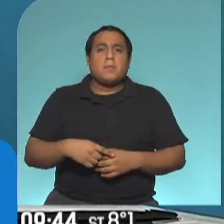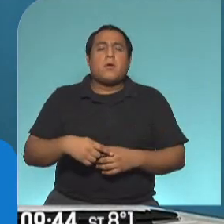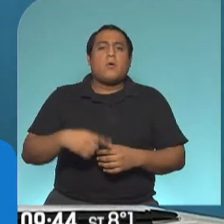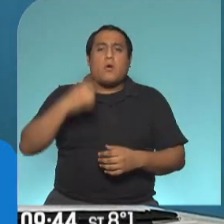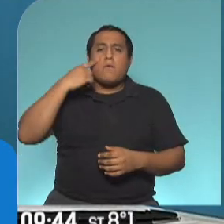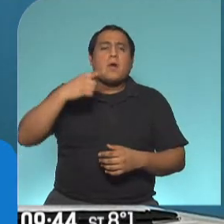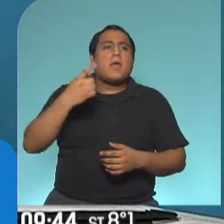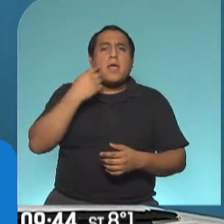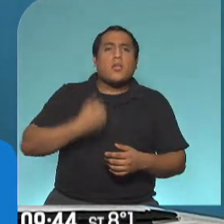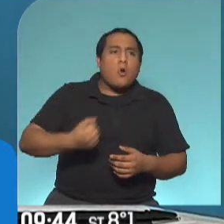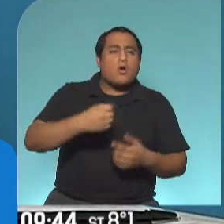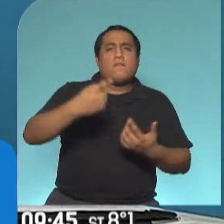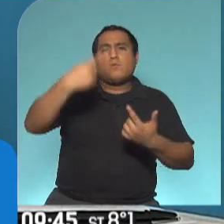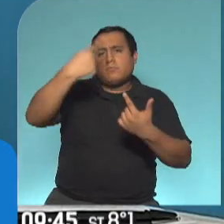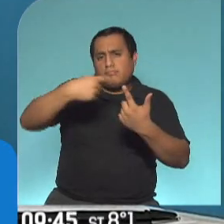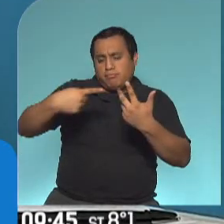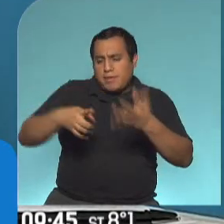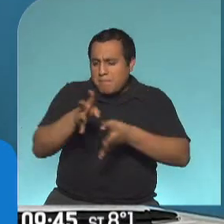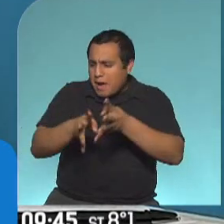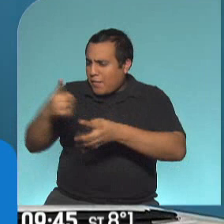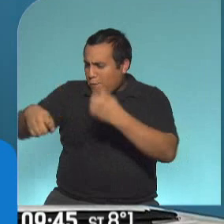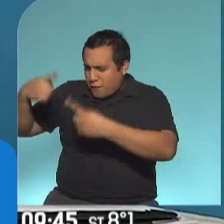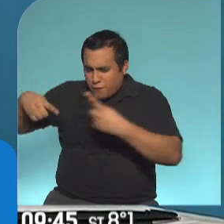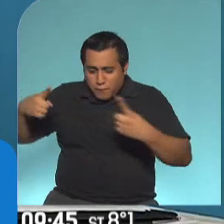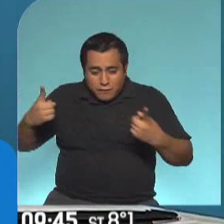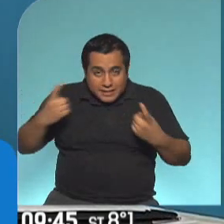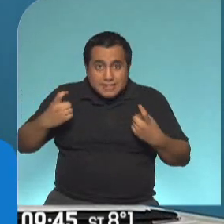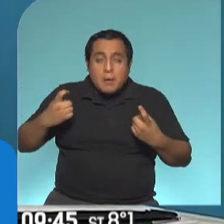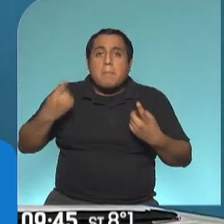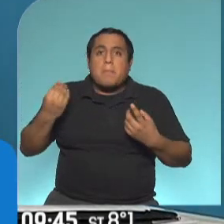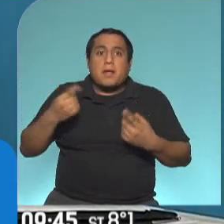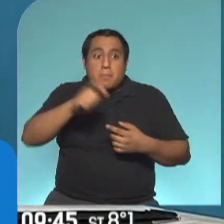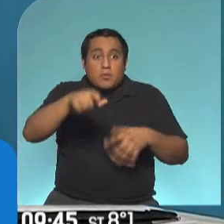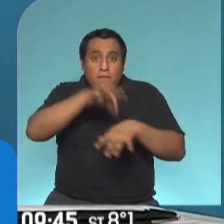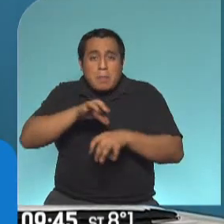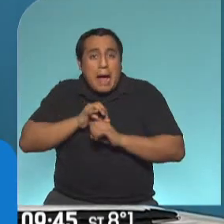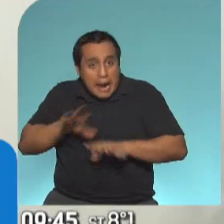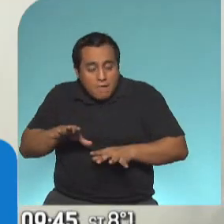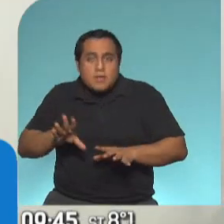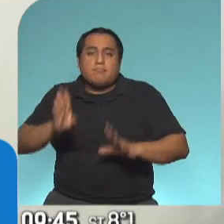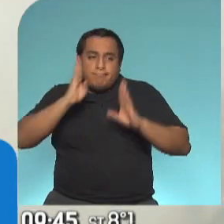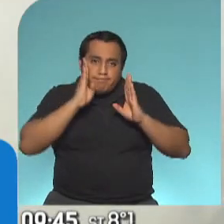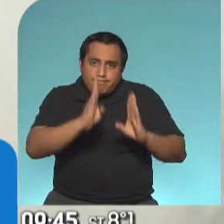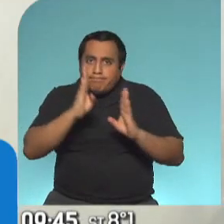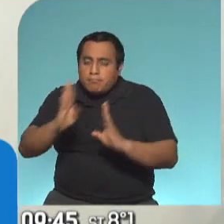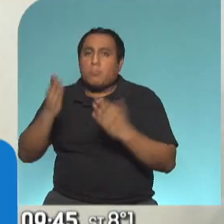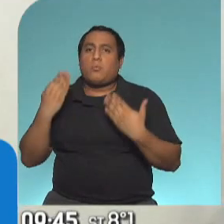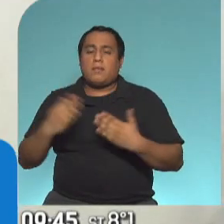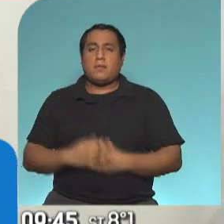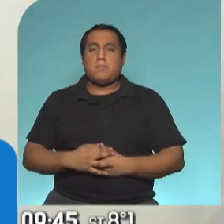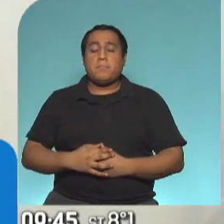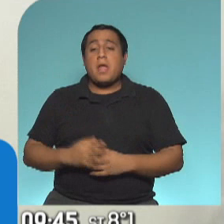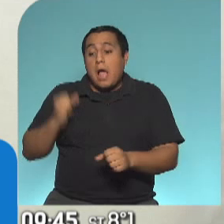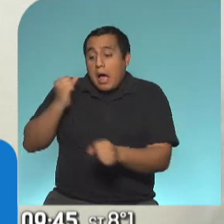ecógrafos y todo el equipamiento necesario para la atención de estos enfermos críticos hasta el